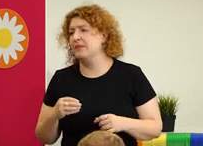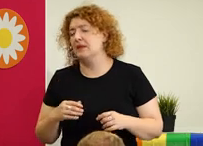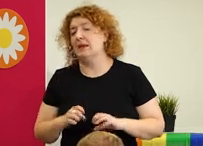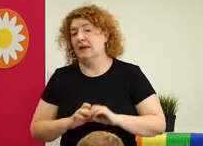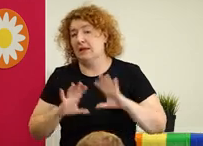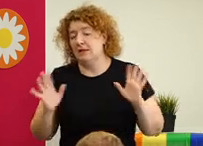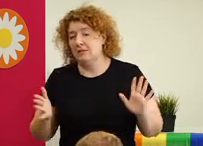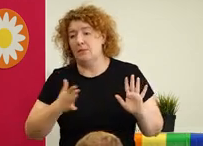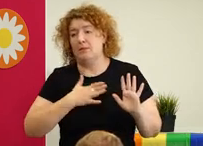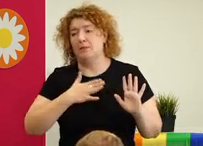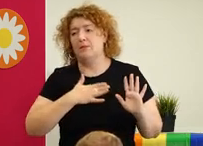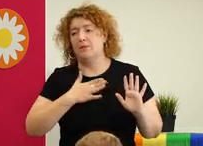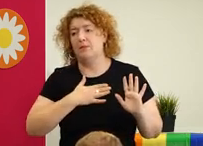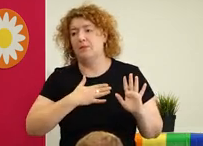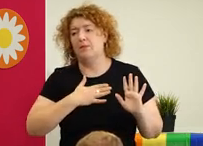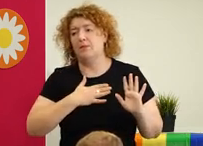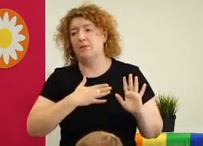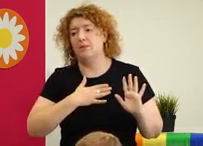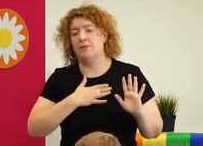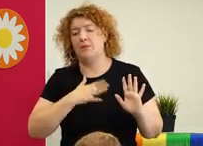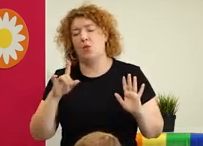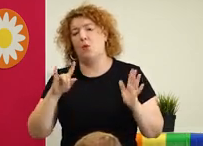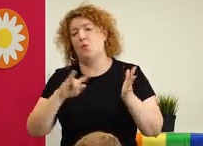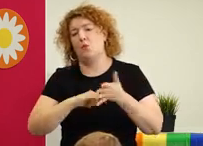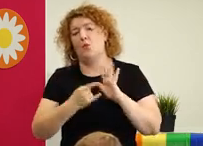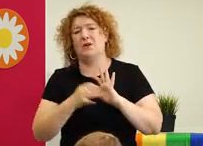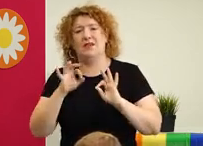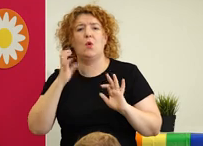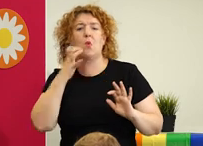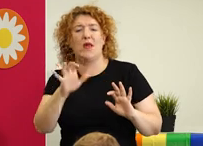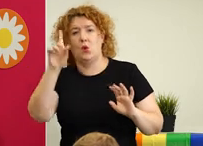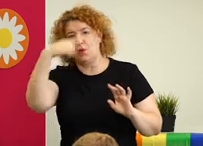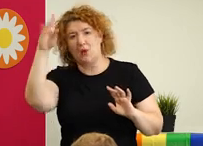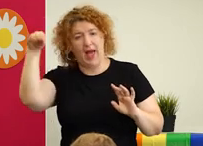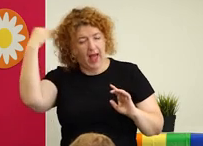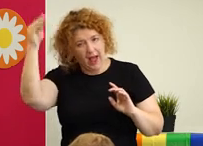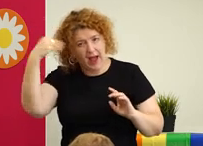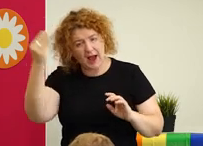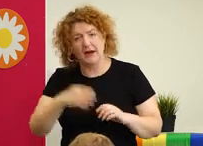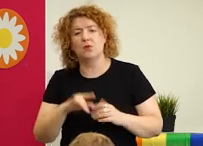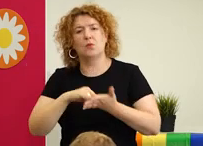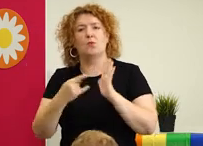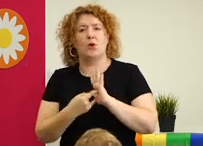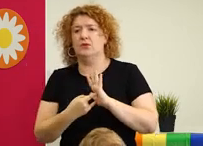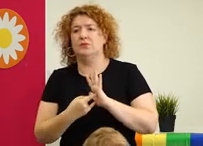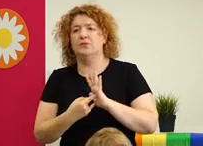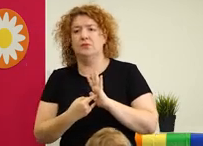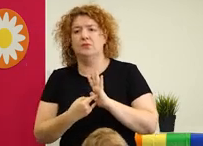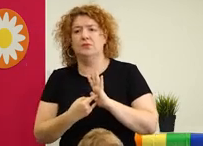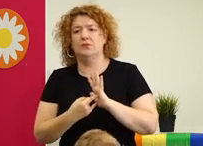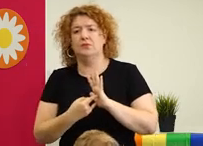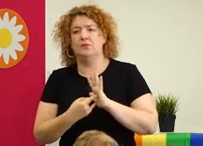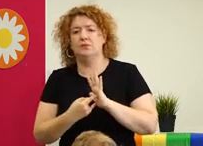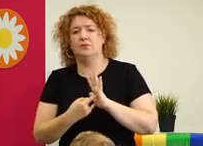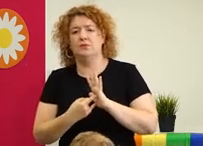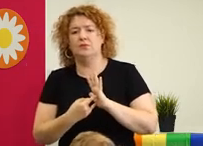Y claro... Por ejemplo, para mí, Fdiha, que es uno de los proyectos que enfoca en la cultura queer árabe, el proyecto que ha estado, que es El Camino